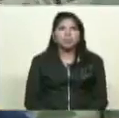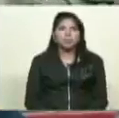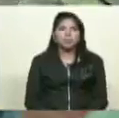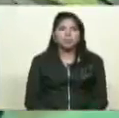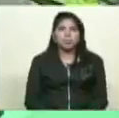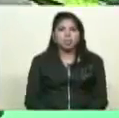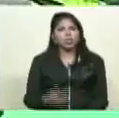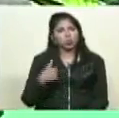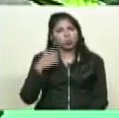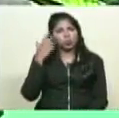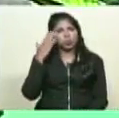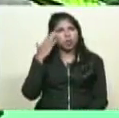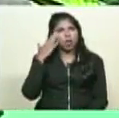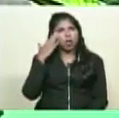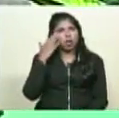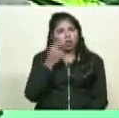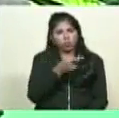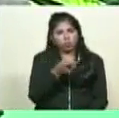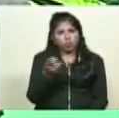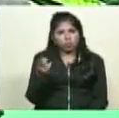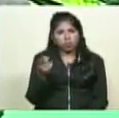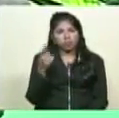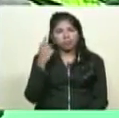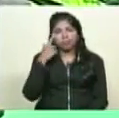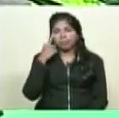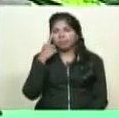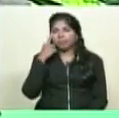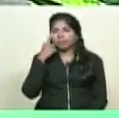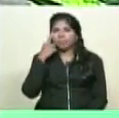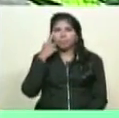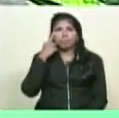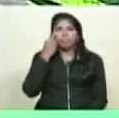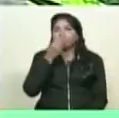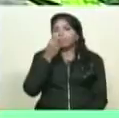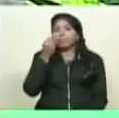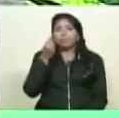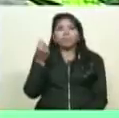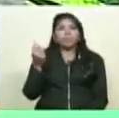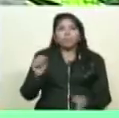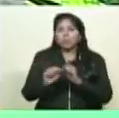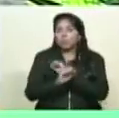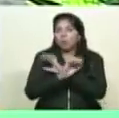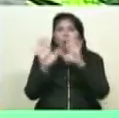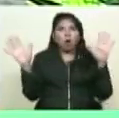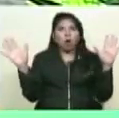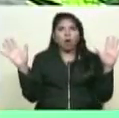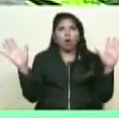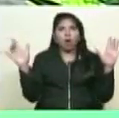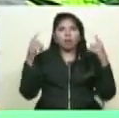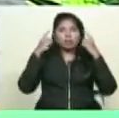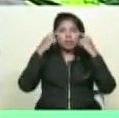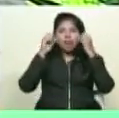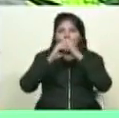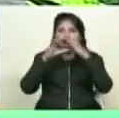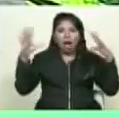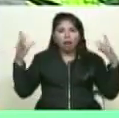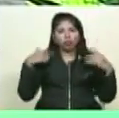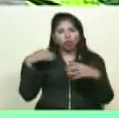Yo sé que ustedes tienen mucha claridad en el plan y confío plenamente en